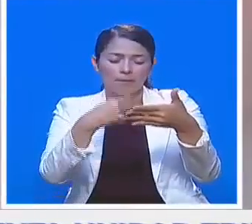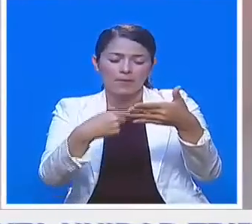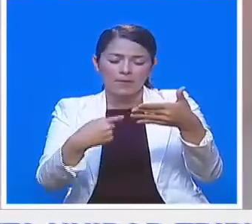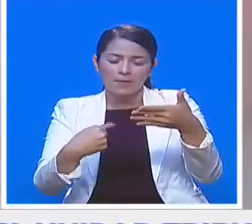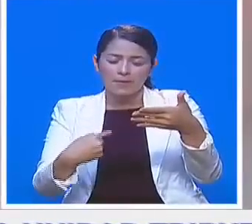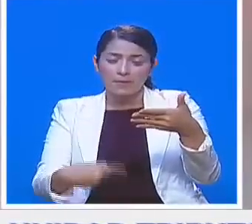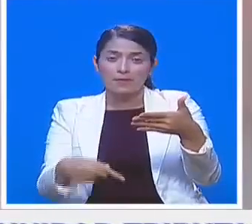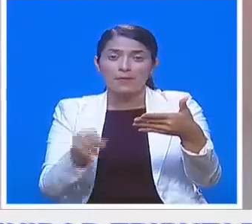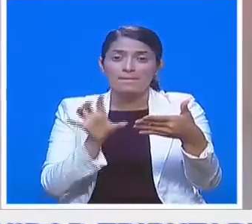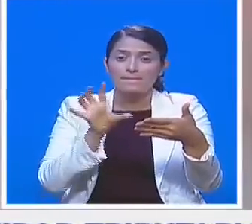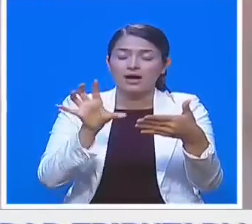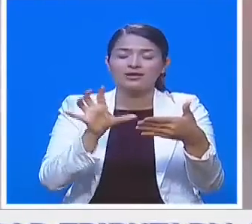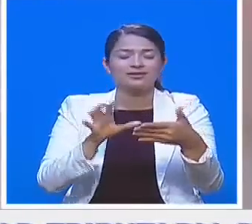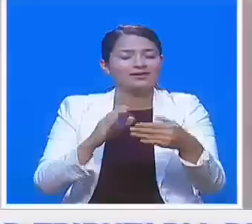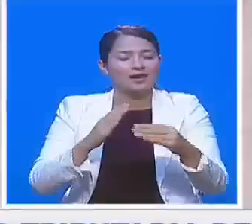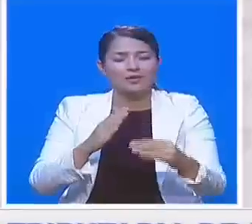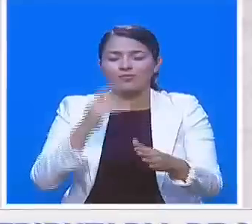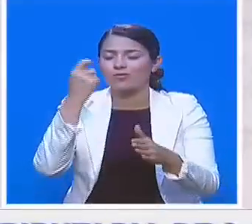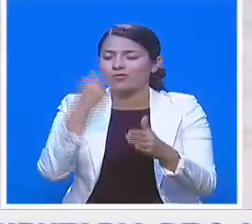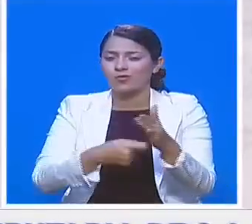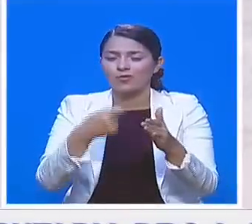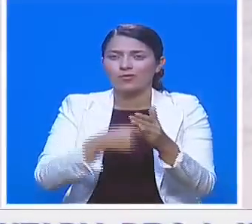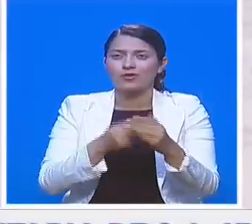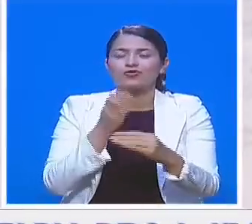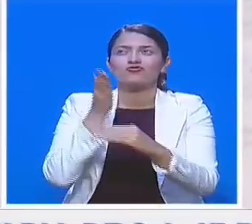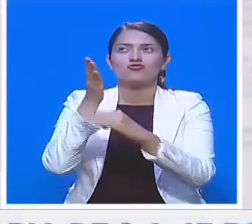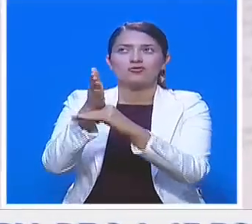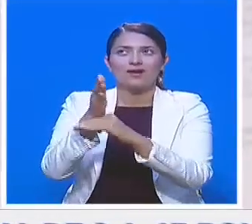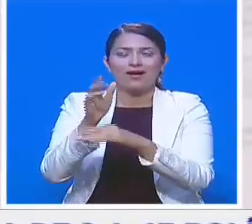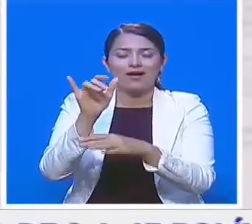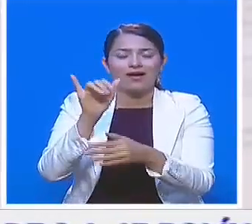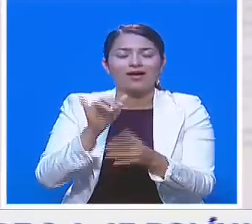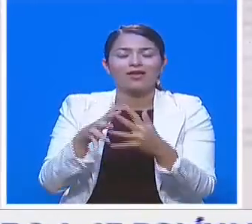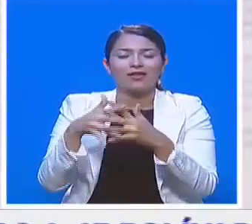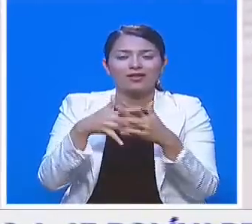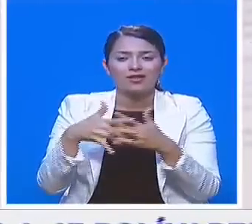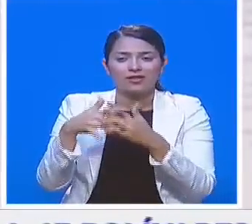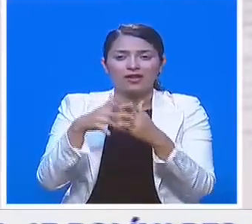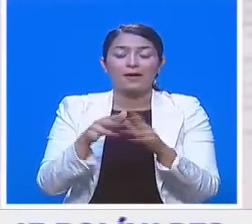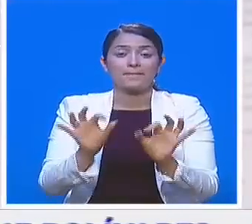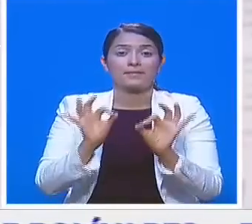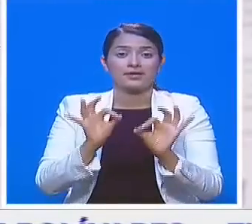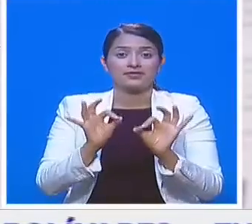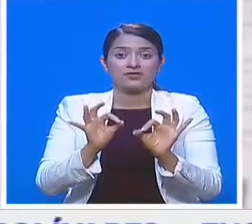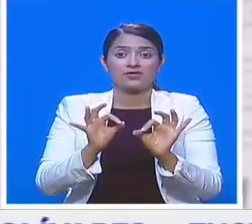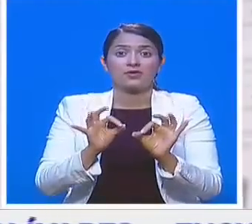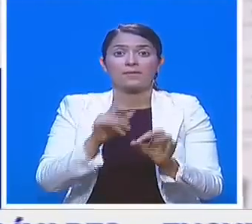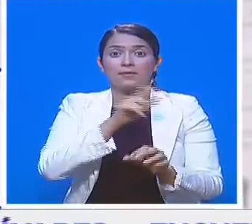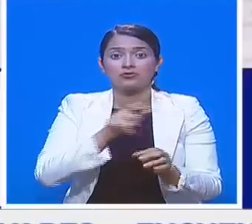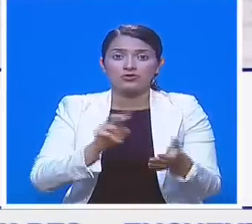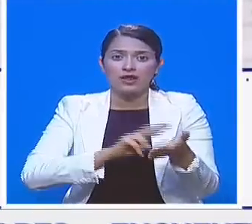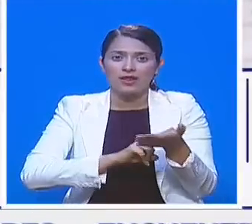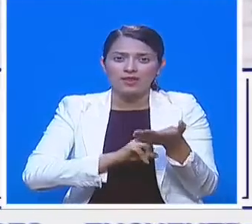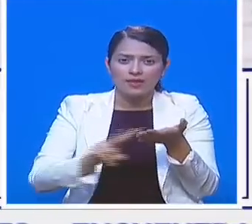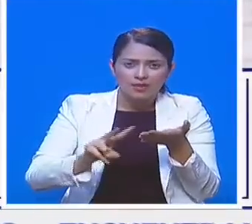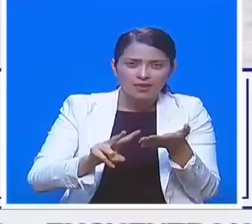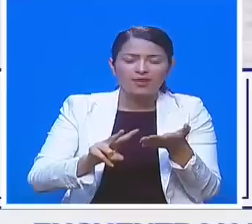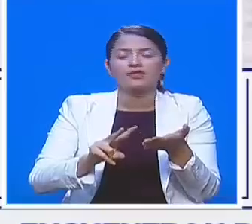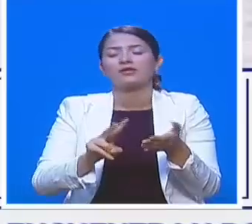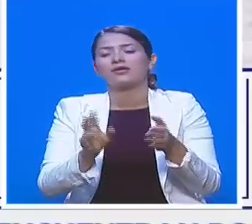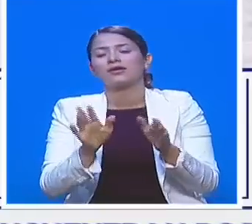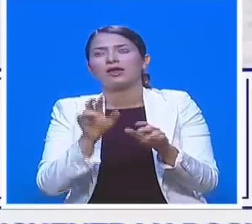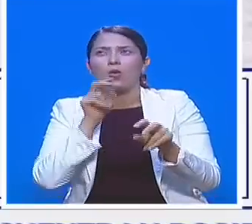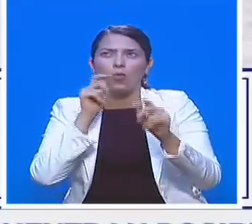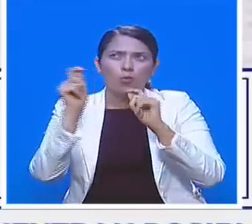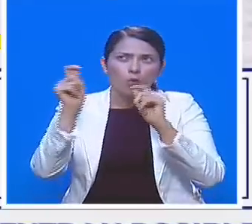restricción parcial de entrada a los Estados Unidos, específicamente de connacionales con visas de turismo B1 y B2 y otras como